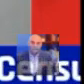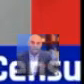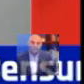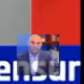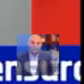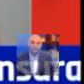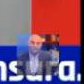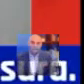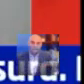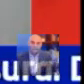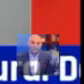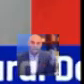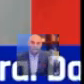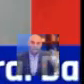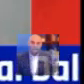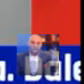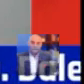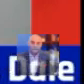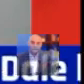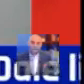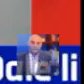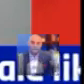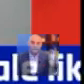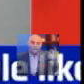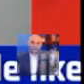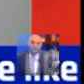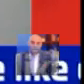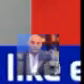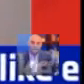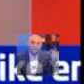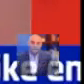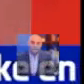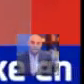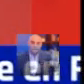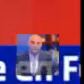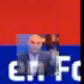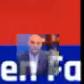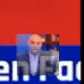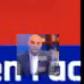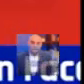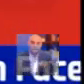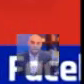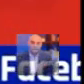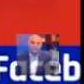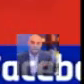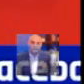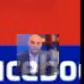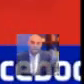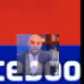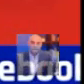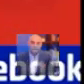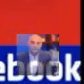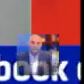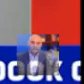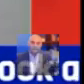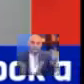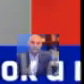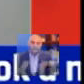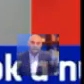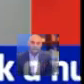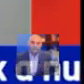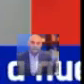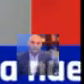como están aquí diferentes colaboradores y colaboradoras en Sin Censura. Tú mismo, tutelando